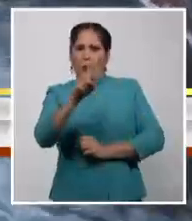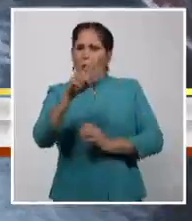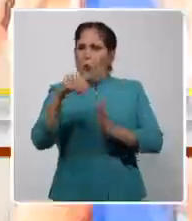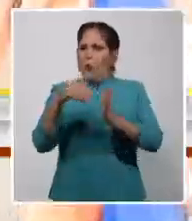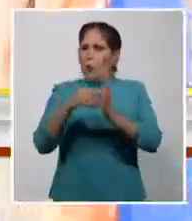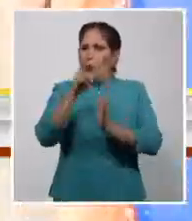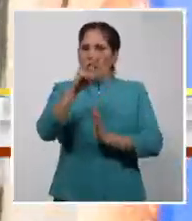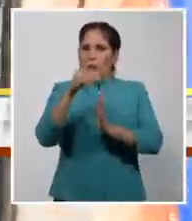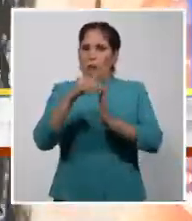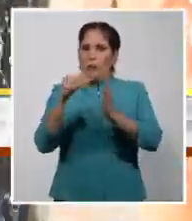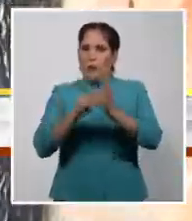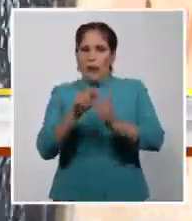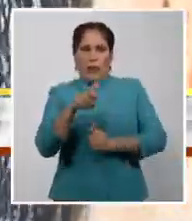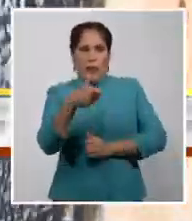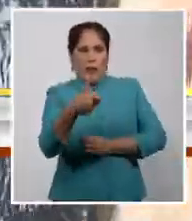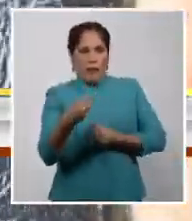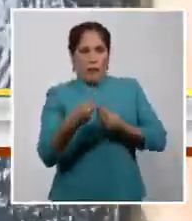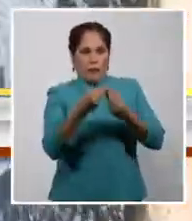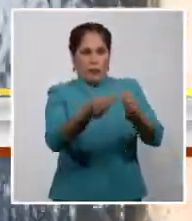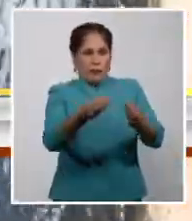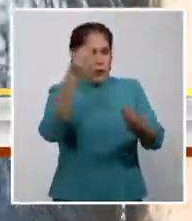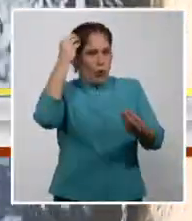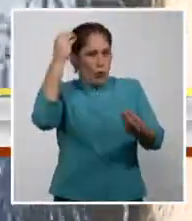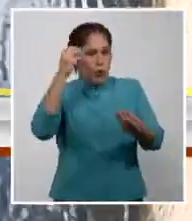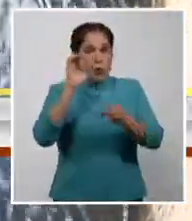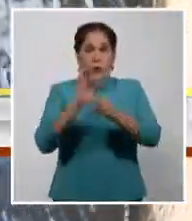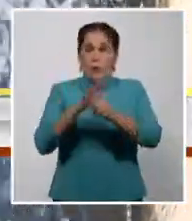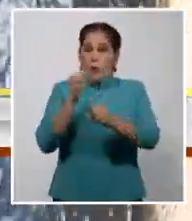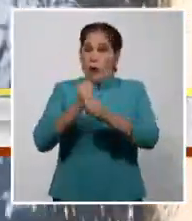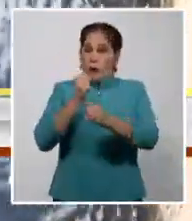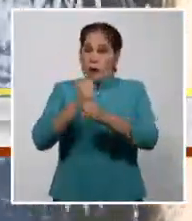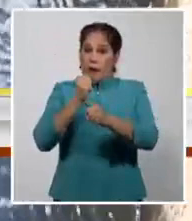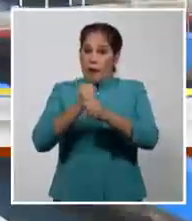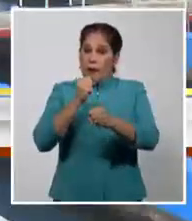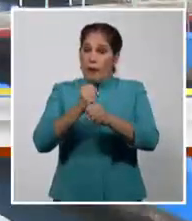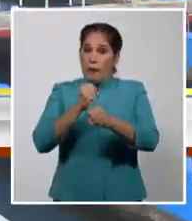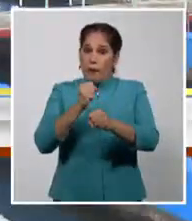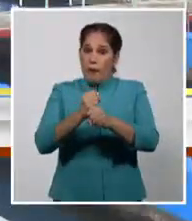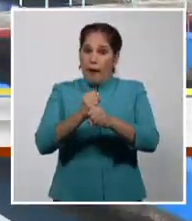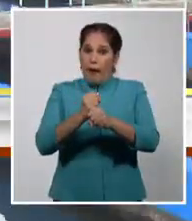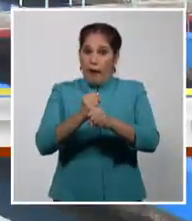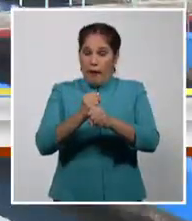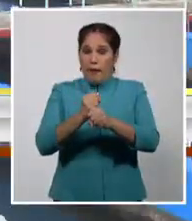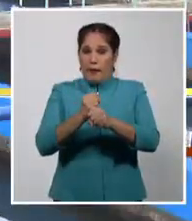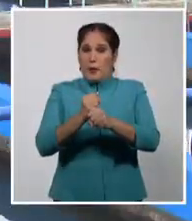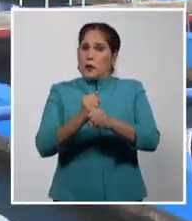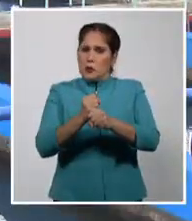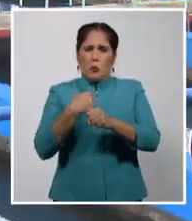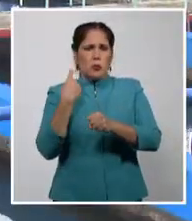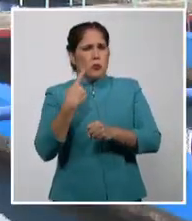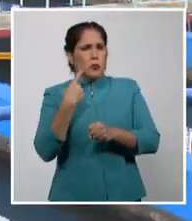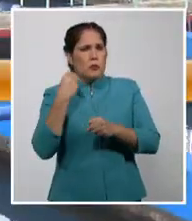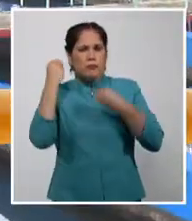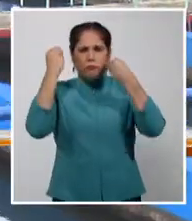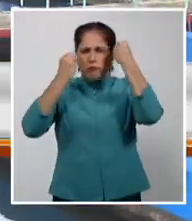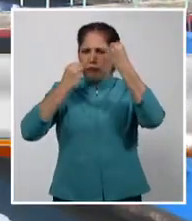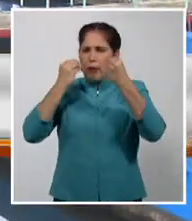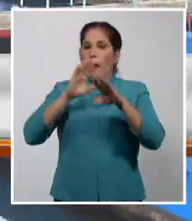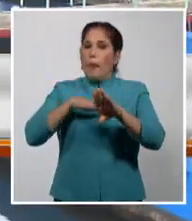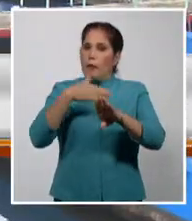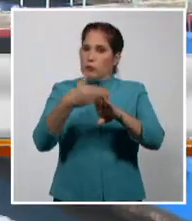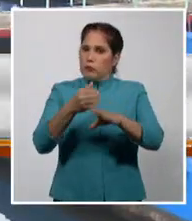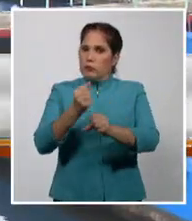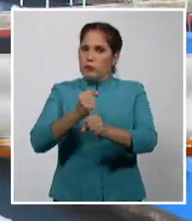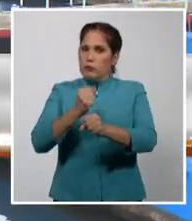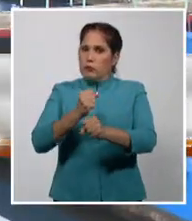millones de pesos. Empezamos trabajando por la parte de flocculación, después trabajamos